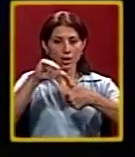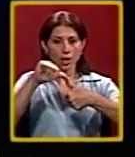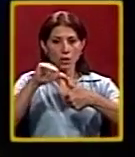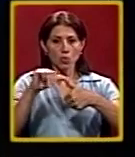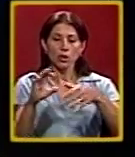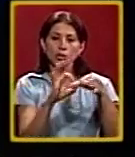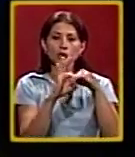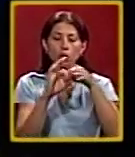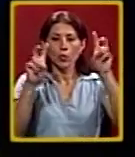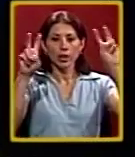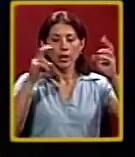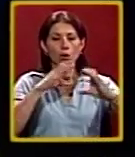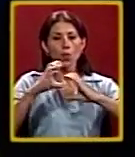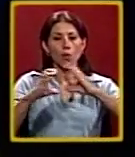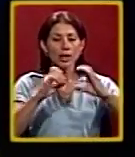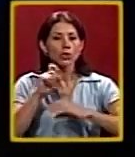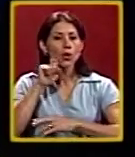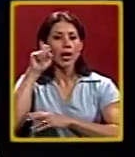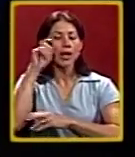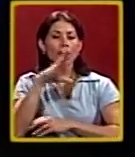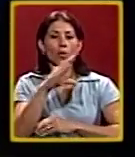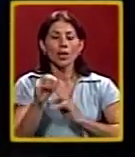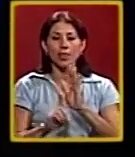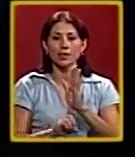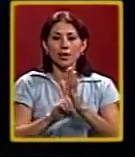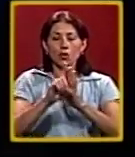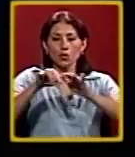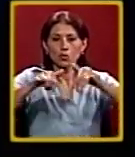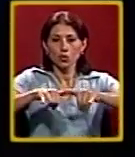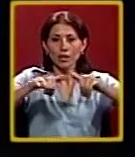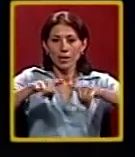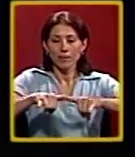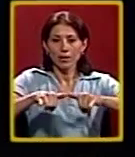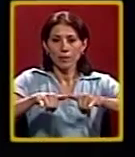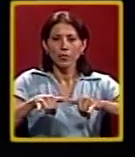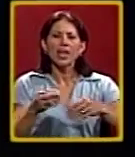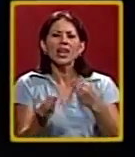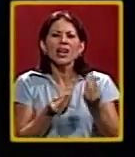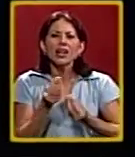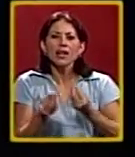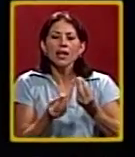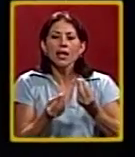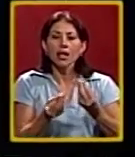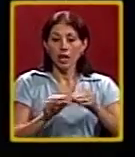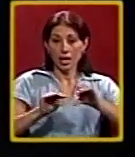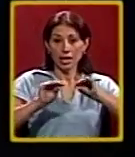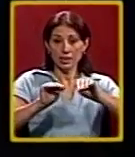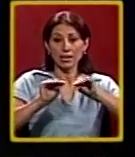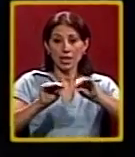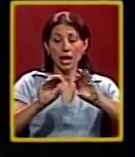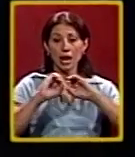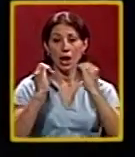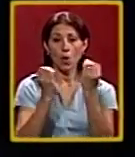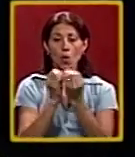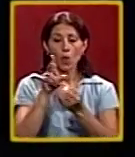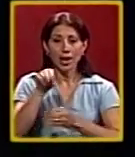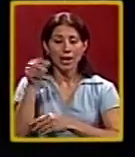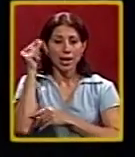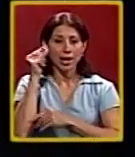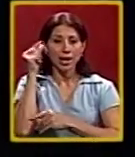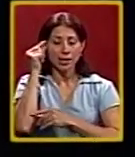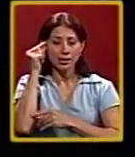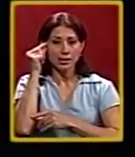comunicación, género y desarrollo sostenible. Era un poco enseñar a las ONGs rurales a manejar los medios